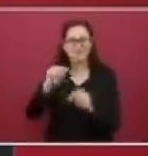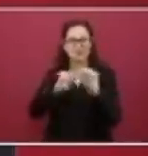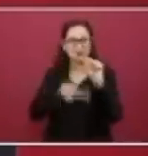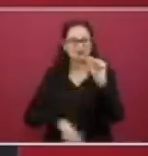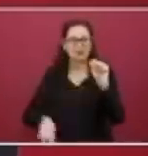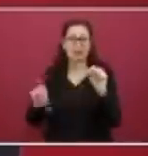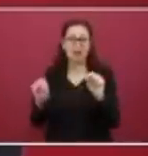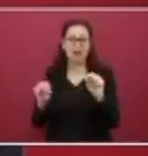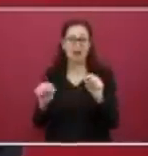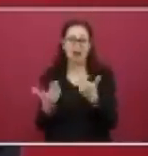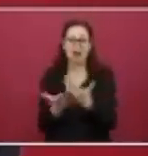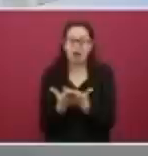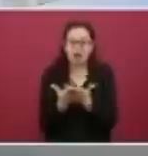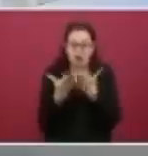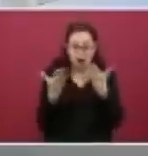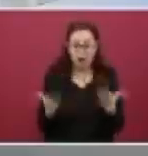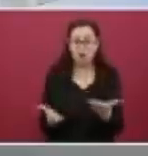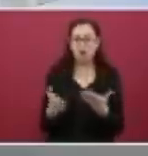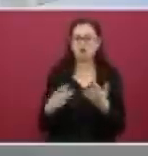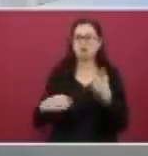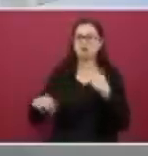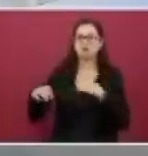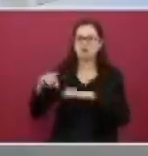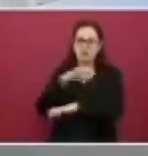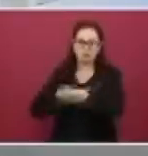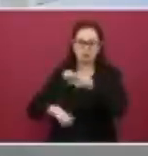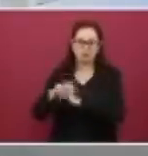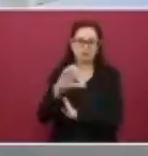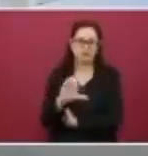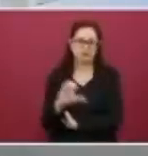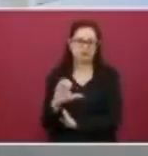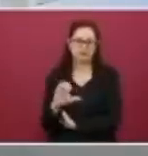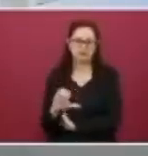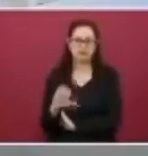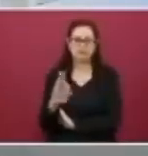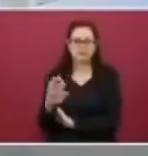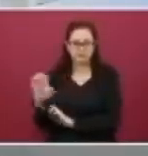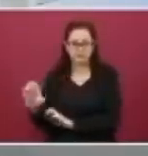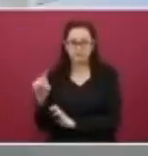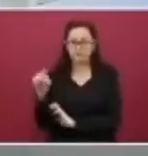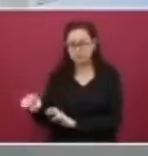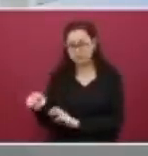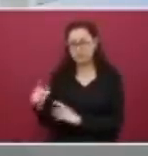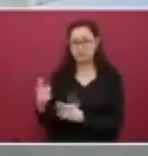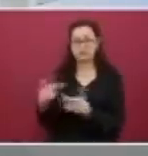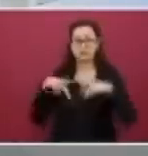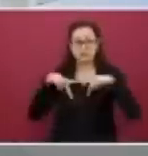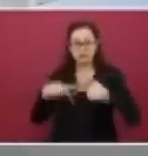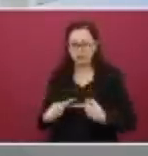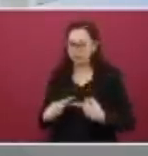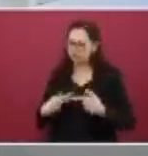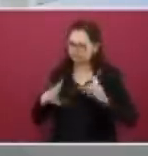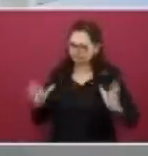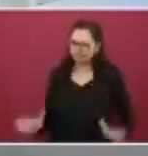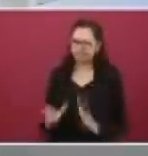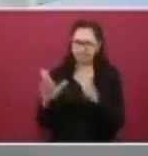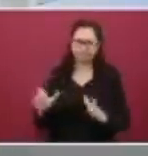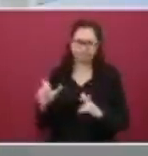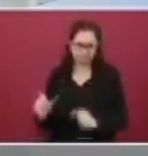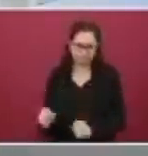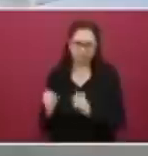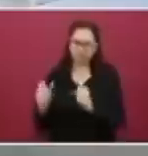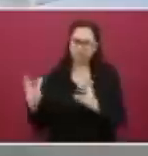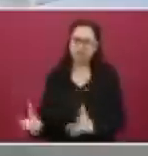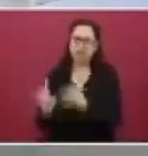esta empresa de la nación la comisión federal de electricidad para beneficio de los